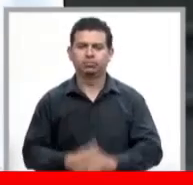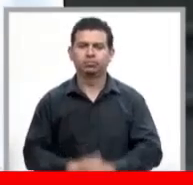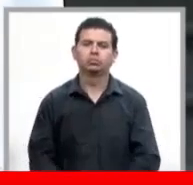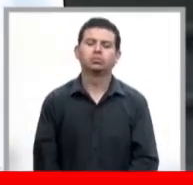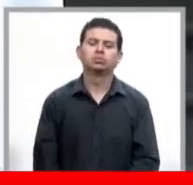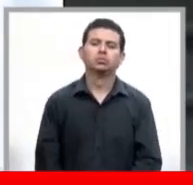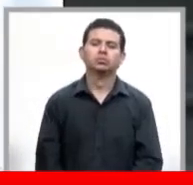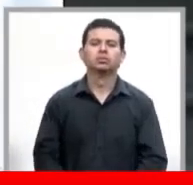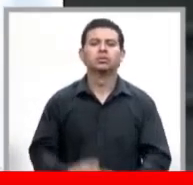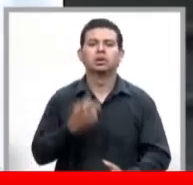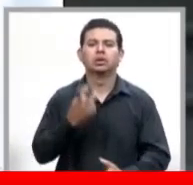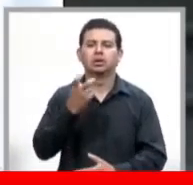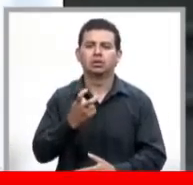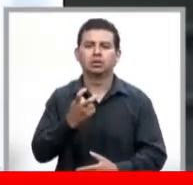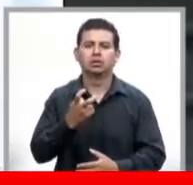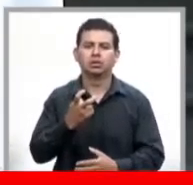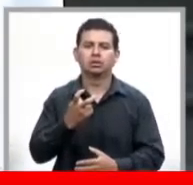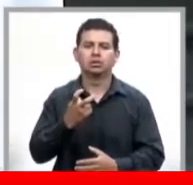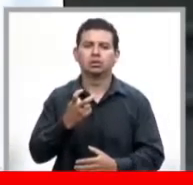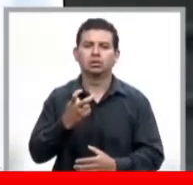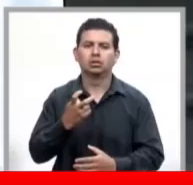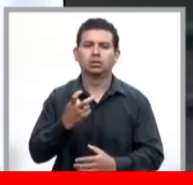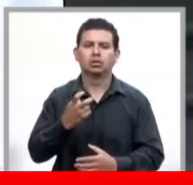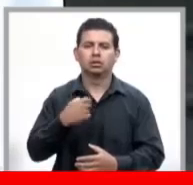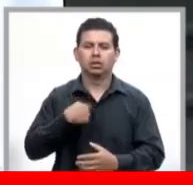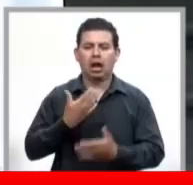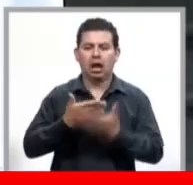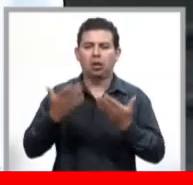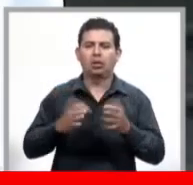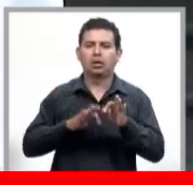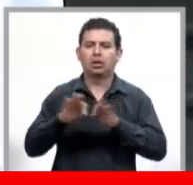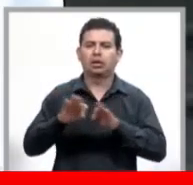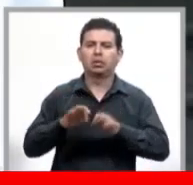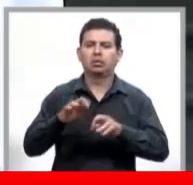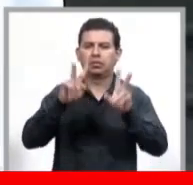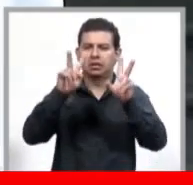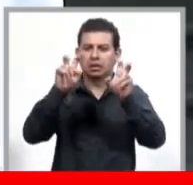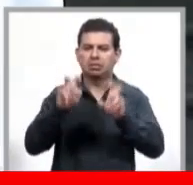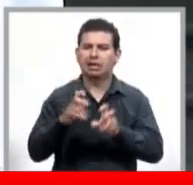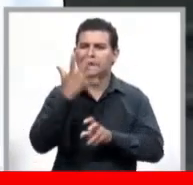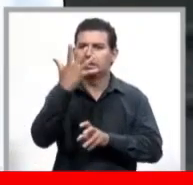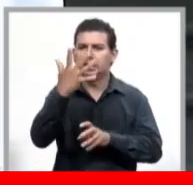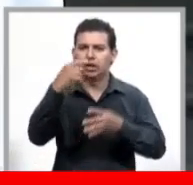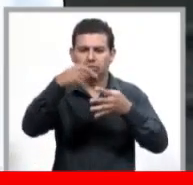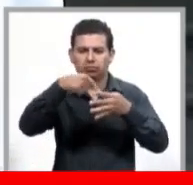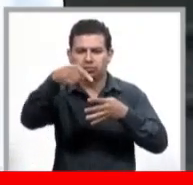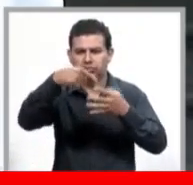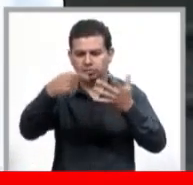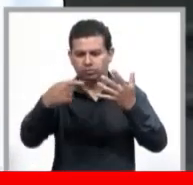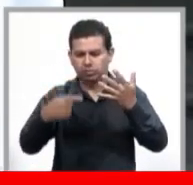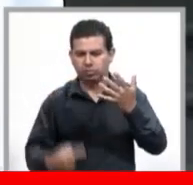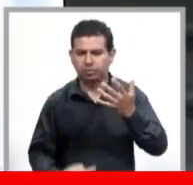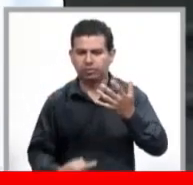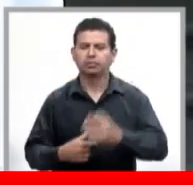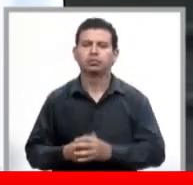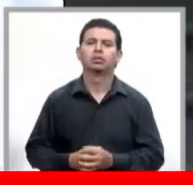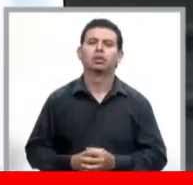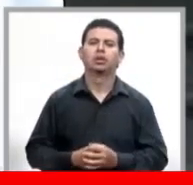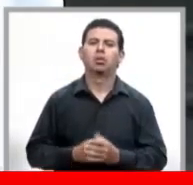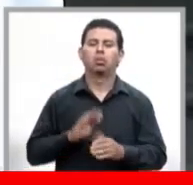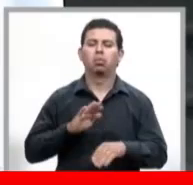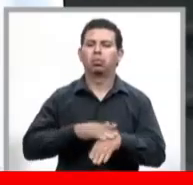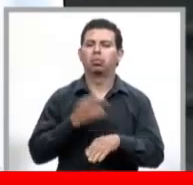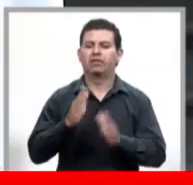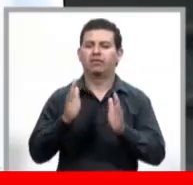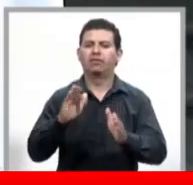Por eso estoy planteando 5 acciones fundamentales en esta tercera